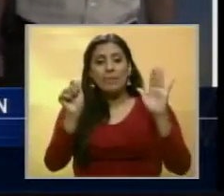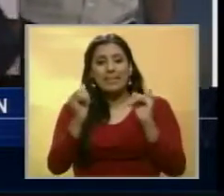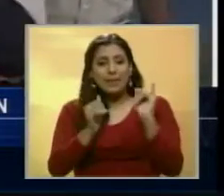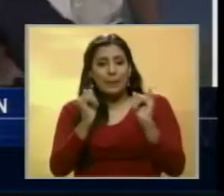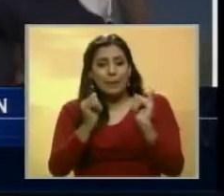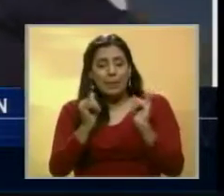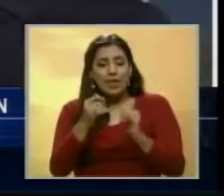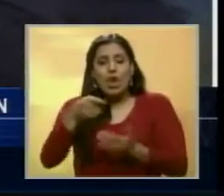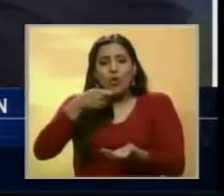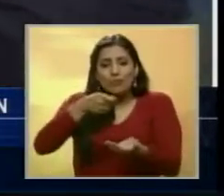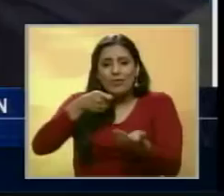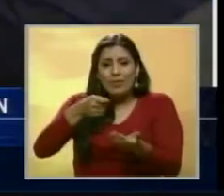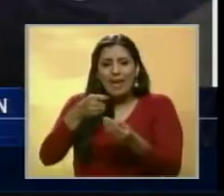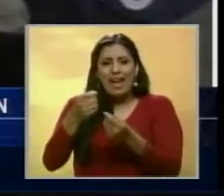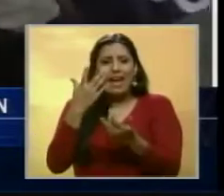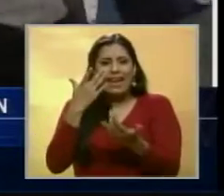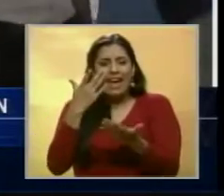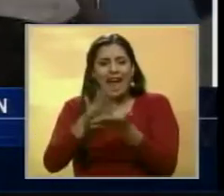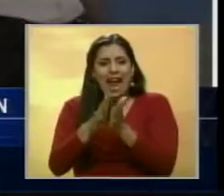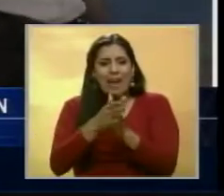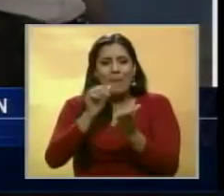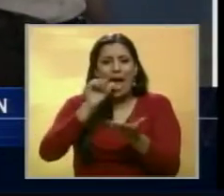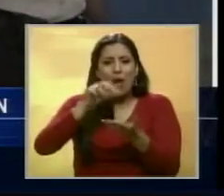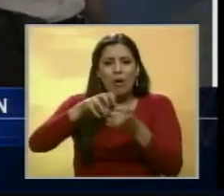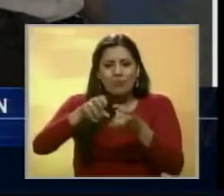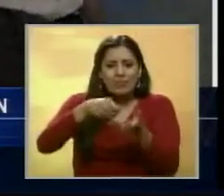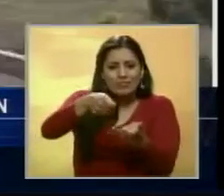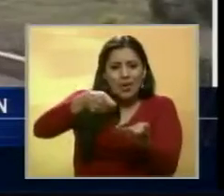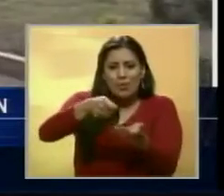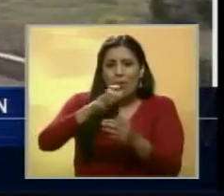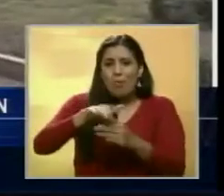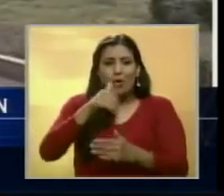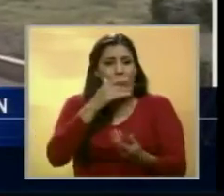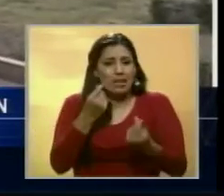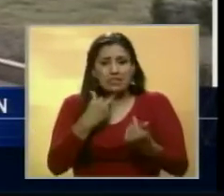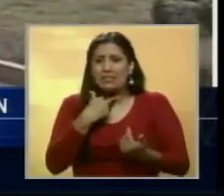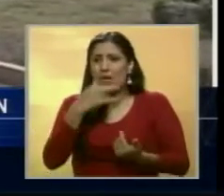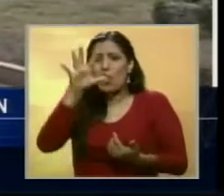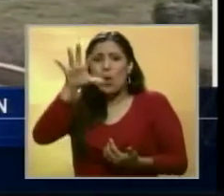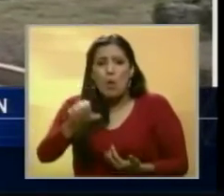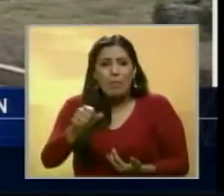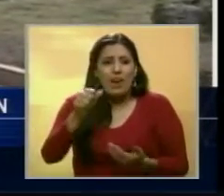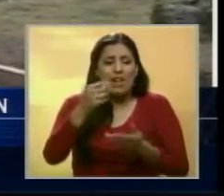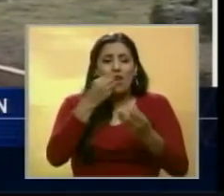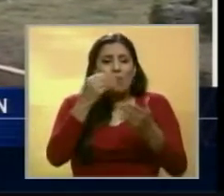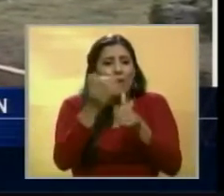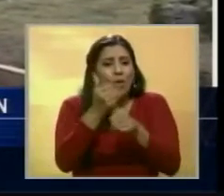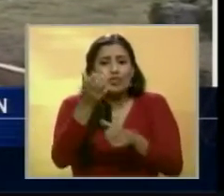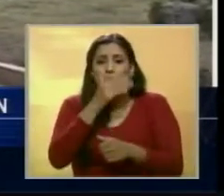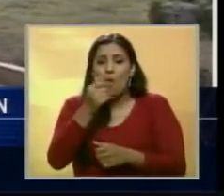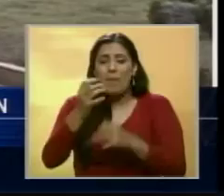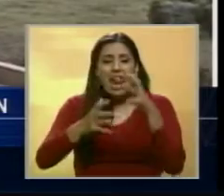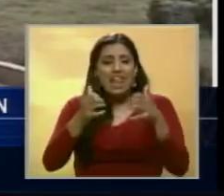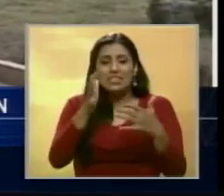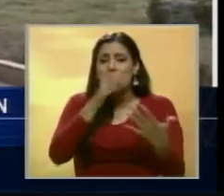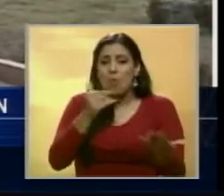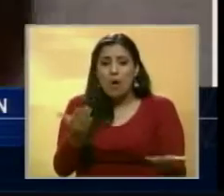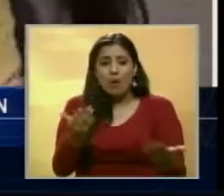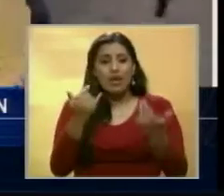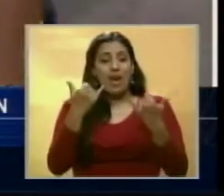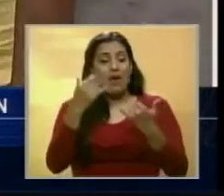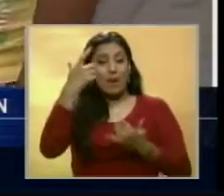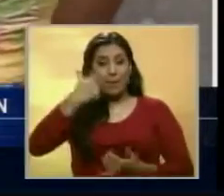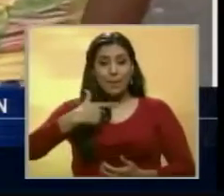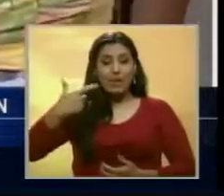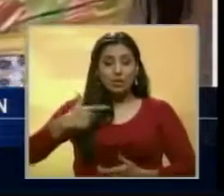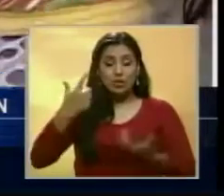nacida alimento hecho de harina de maíz con agua, ya que no cuentan con suficientes recursos para comprar y conseguir los alimentos para sus hijos. Habitantes de